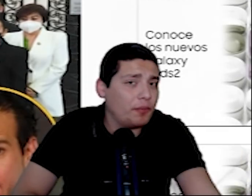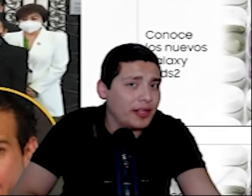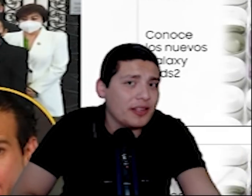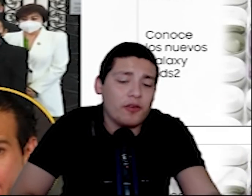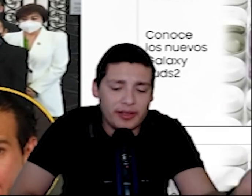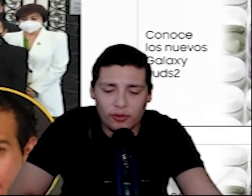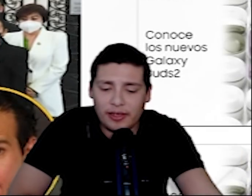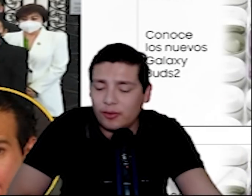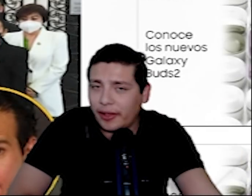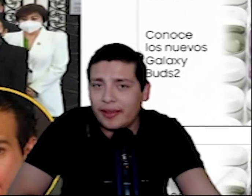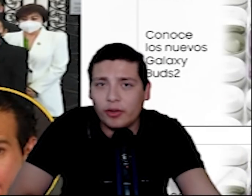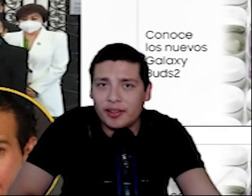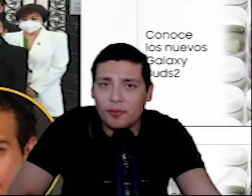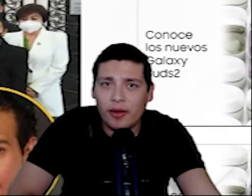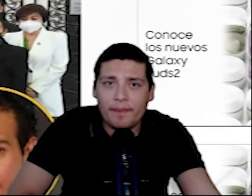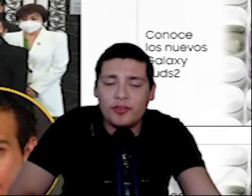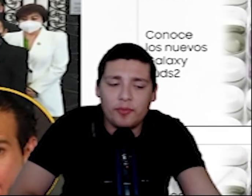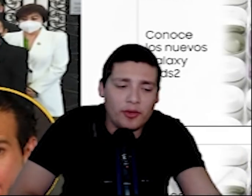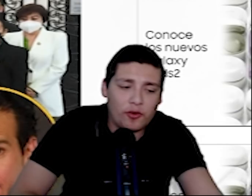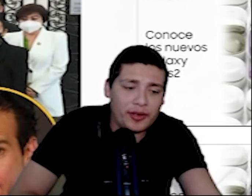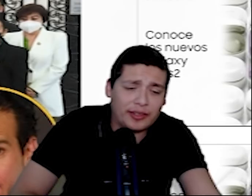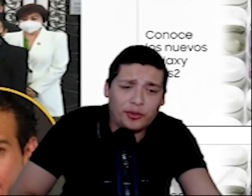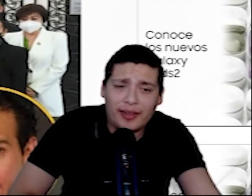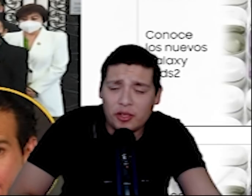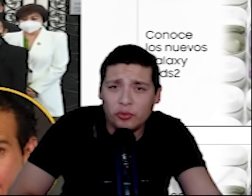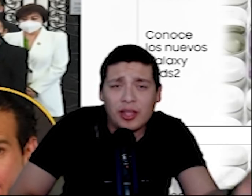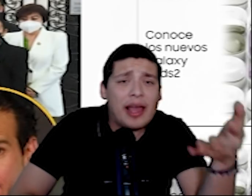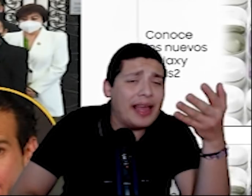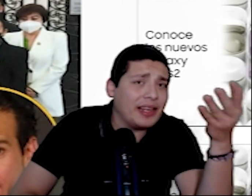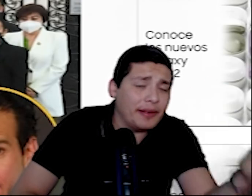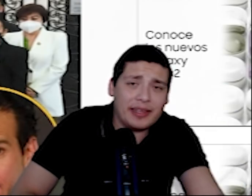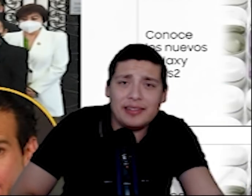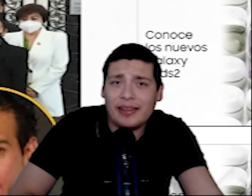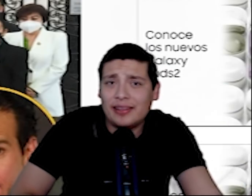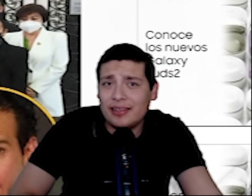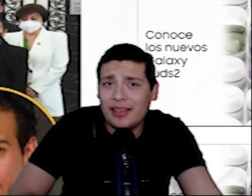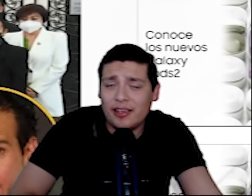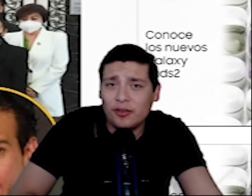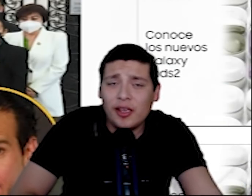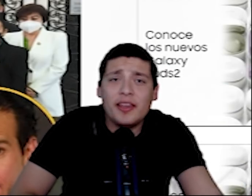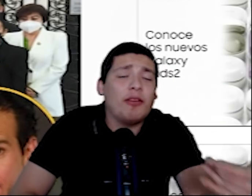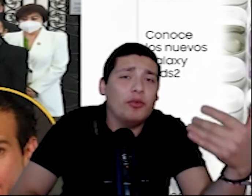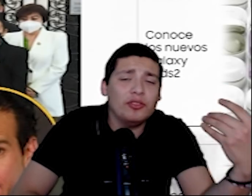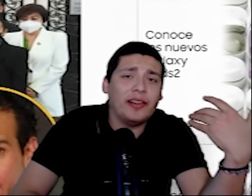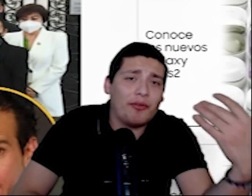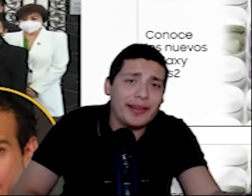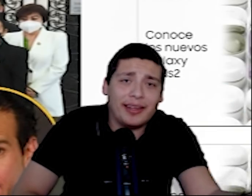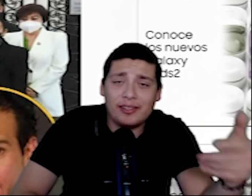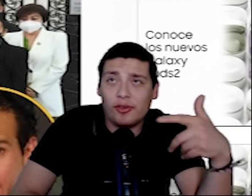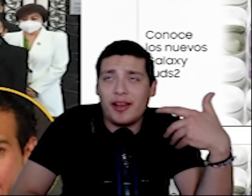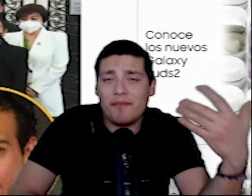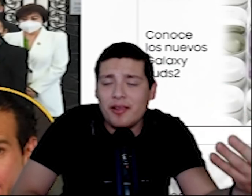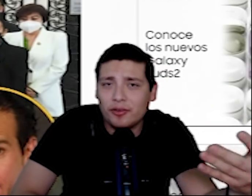un proyecto político. Esto es lo que es Loret de Mola y su medio de comunicación latinus. Hay que ver quién está detrás de ellos y cuando uno se da